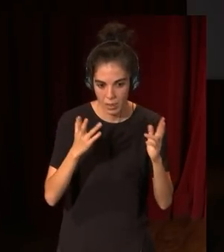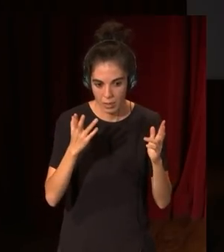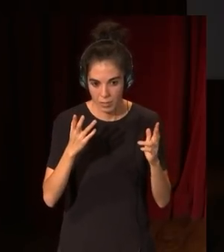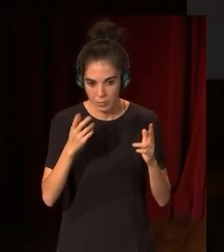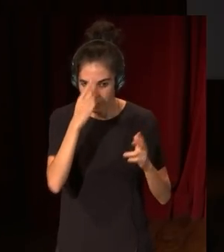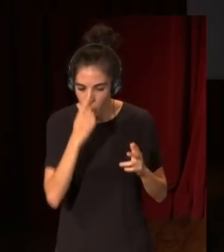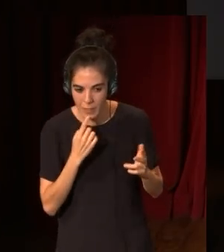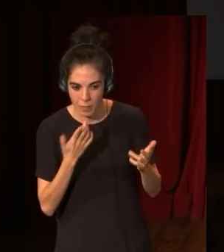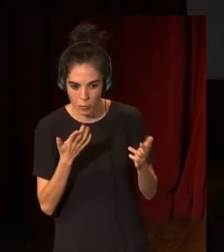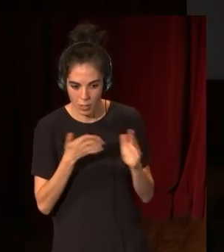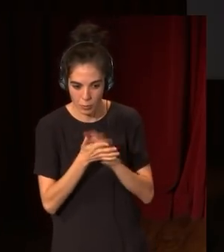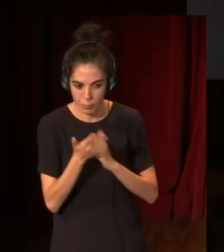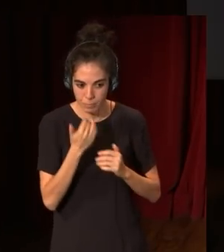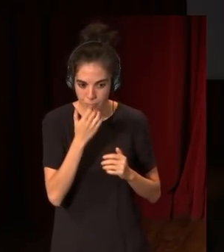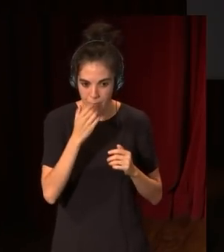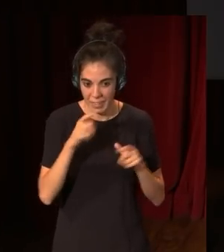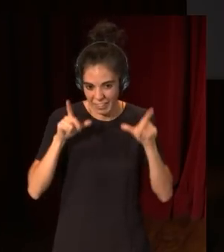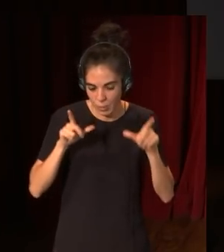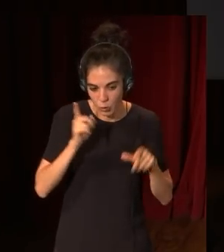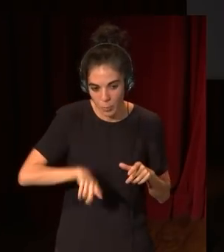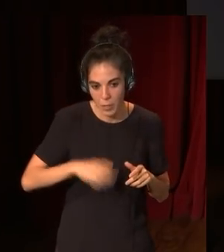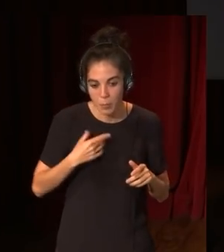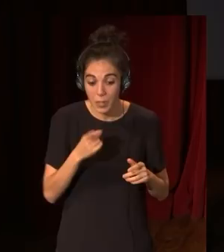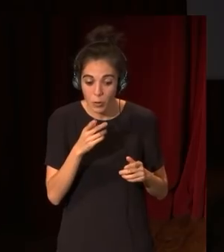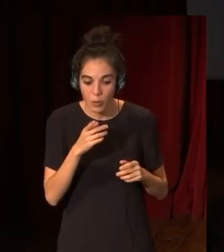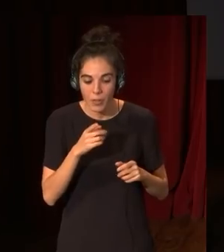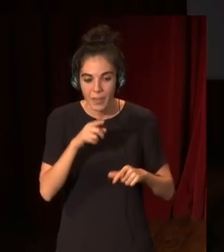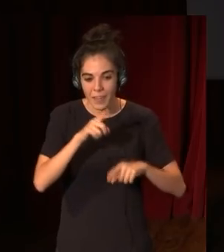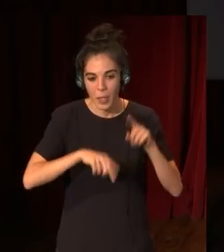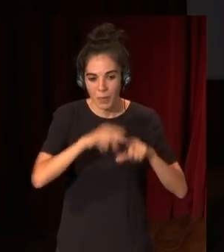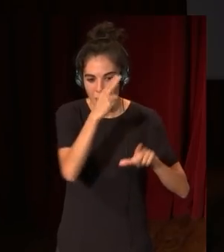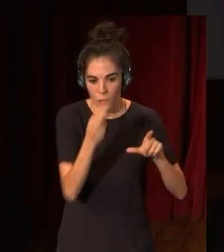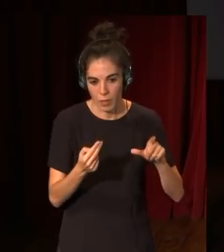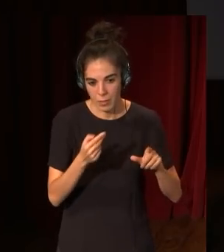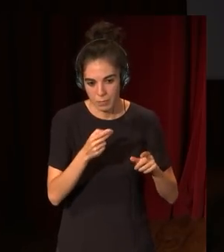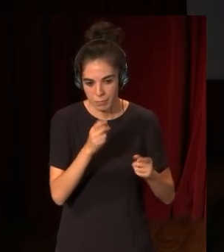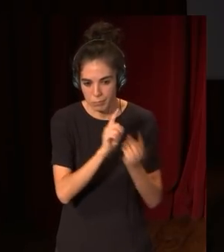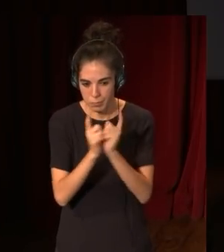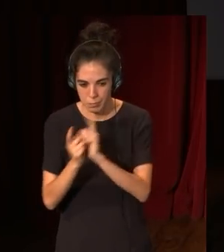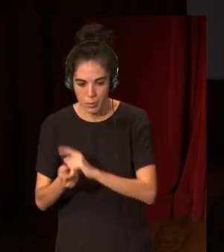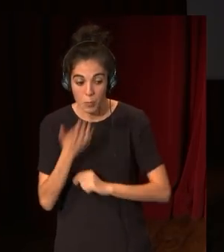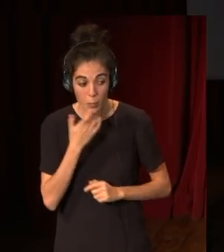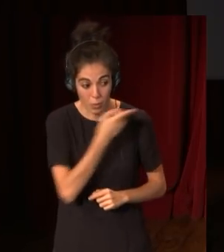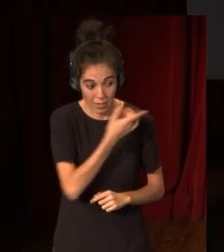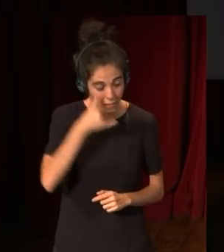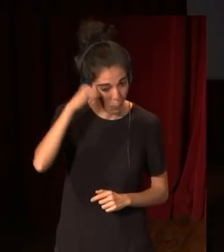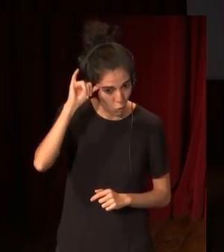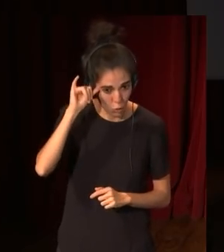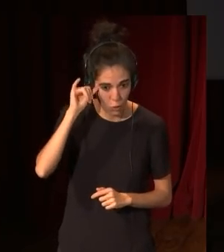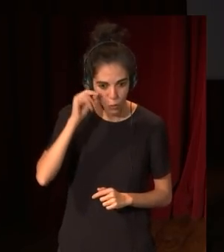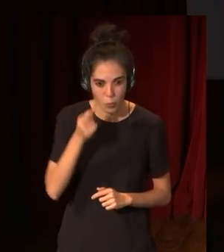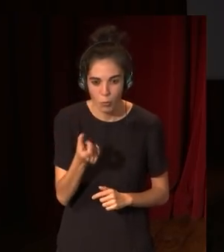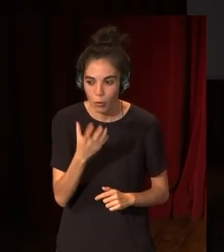retratos que va variando en sus diversas composiciones aquí podemos ver la figura del demonio casi